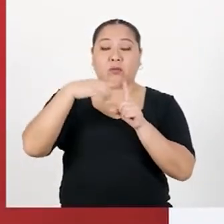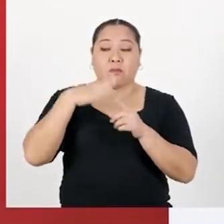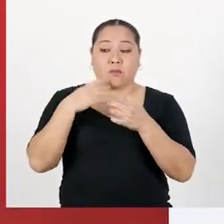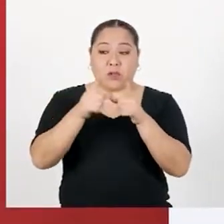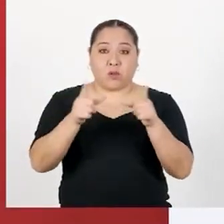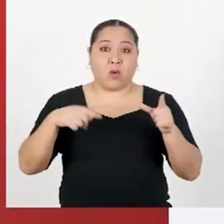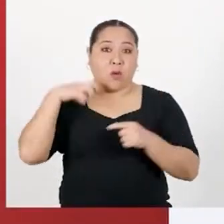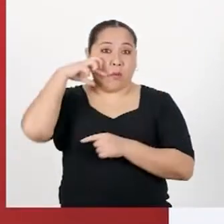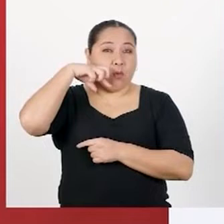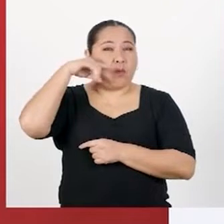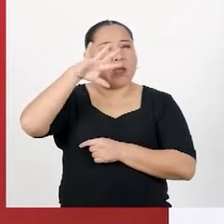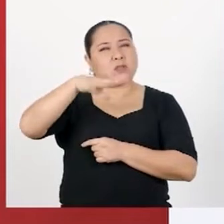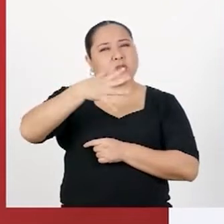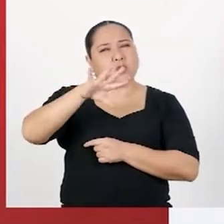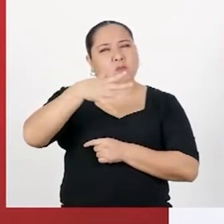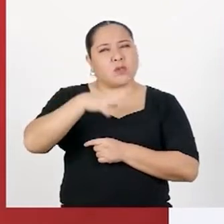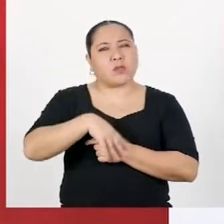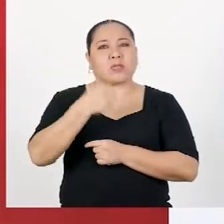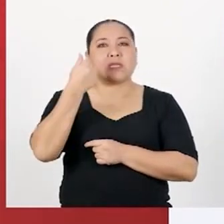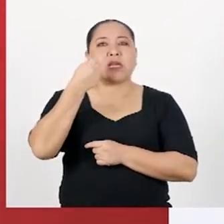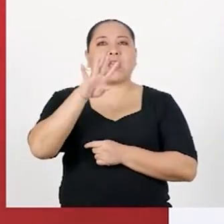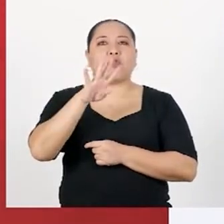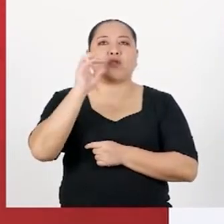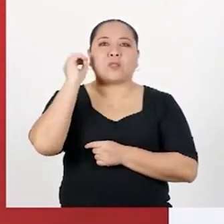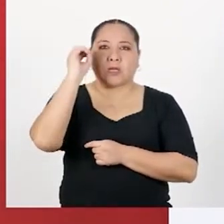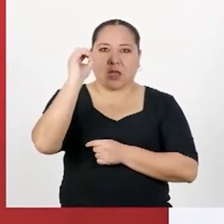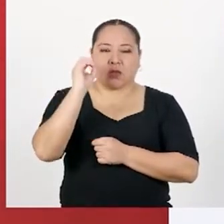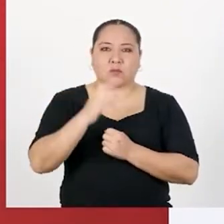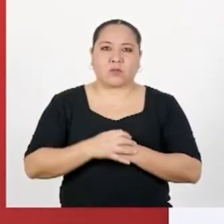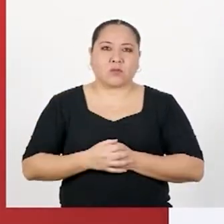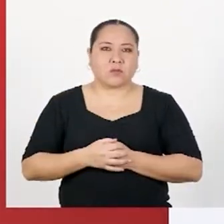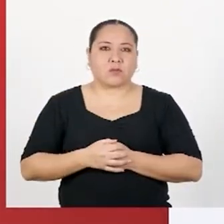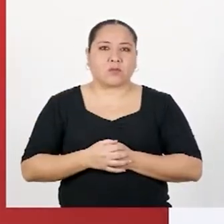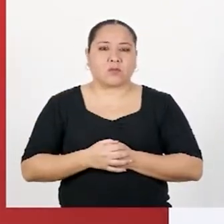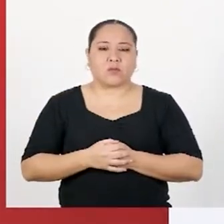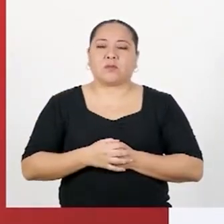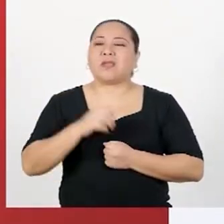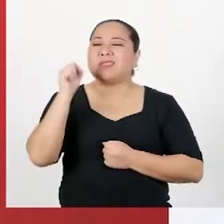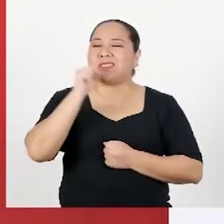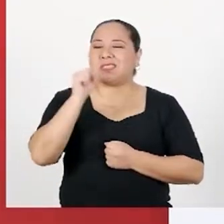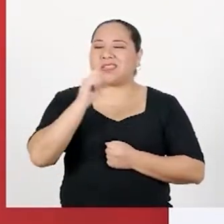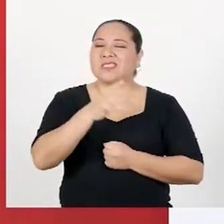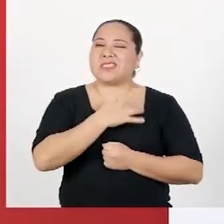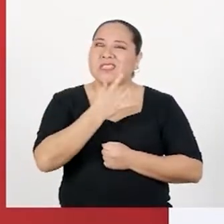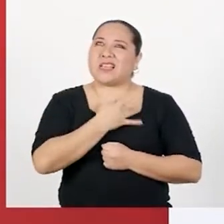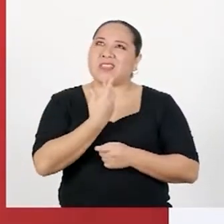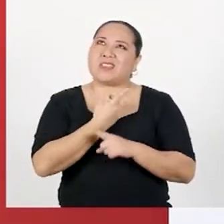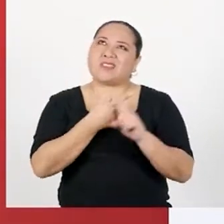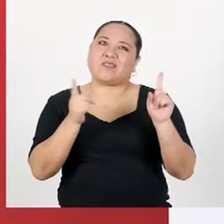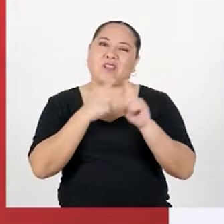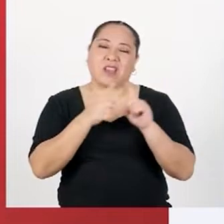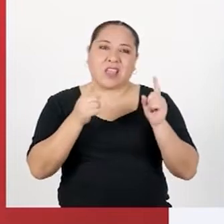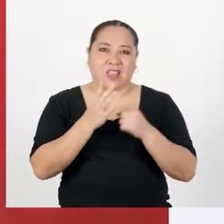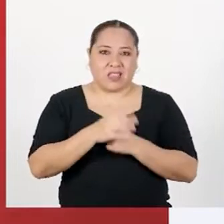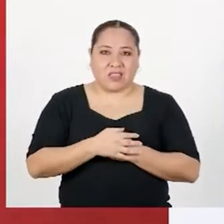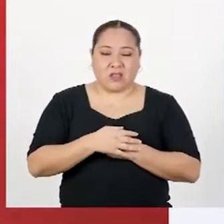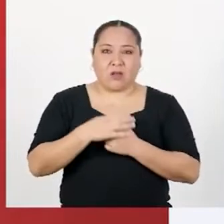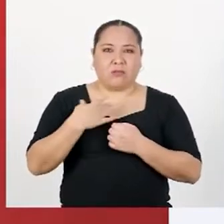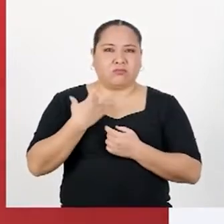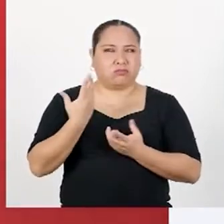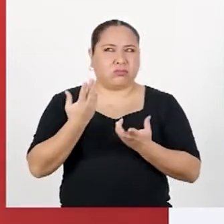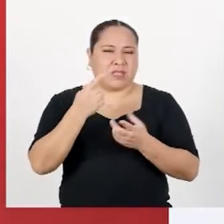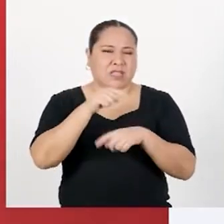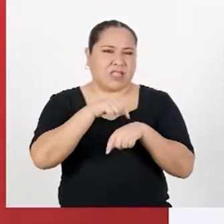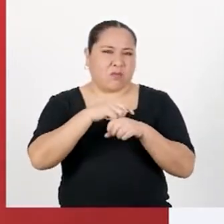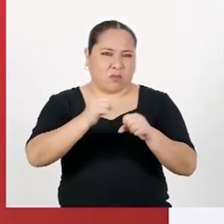en mi zona, Puno, es de aproximadamente 14 grados. Sí siento ciertos tipos de diferencias al momento